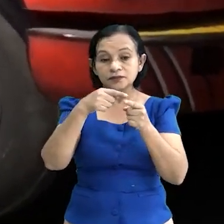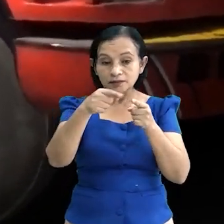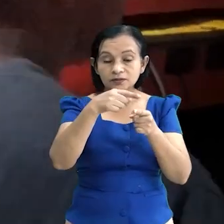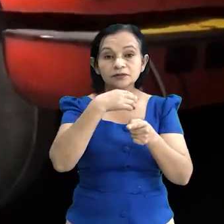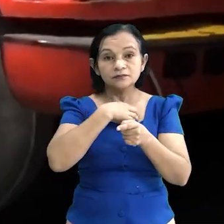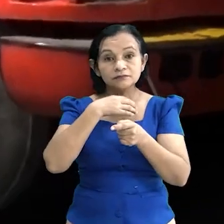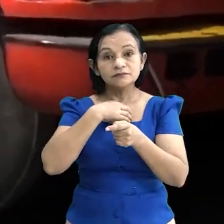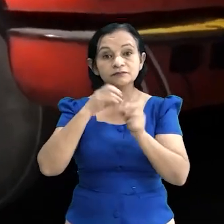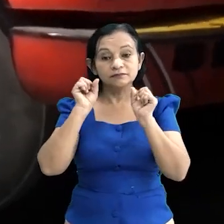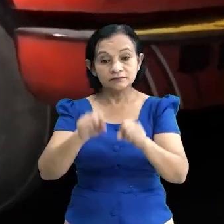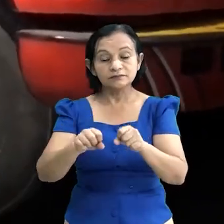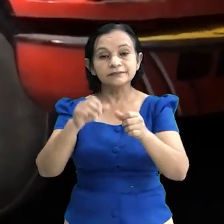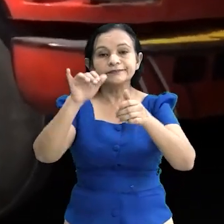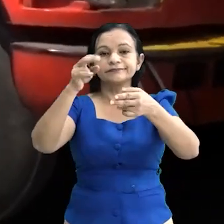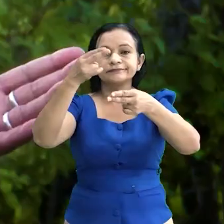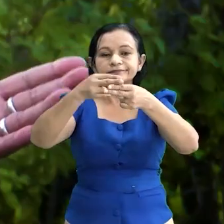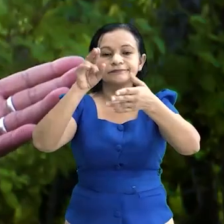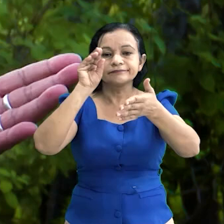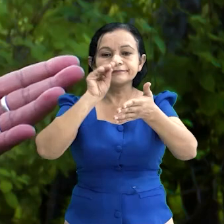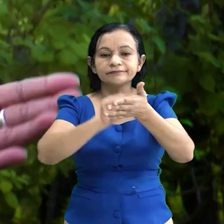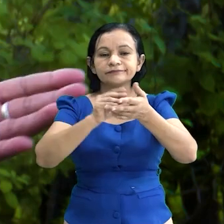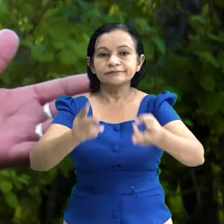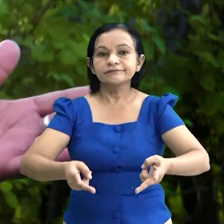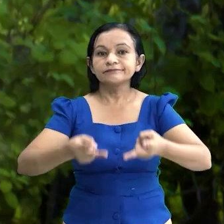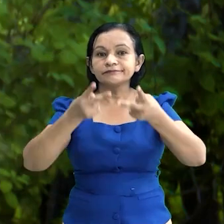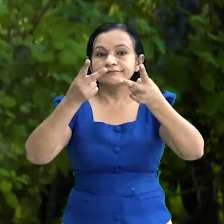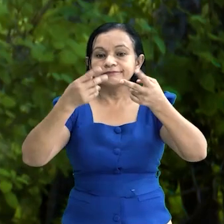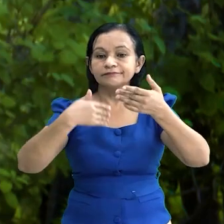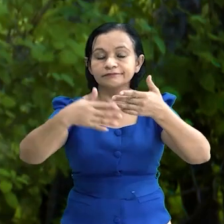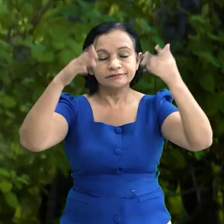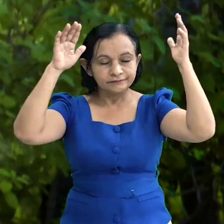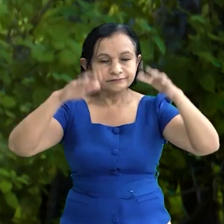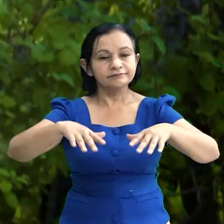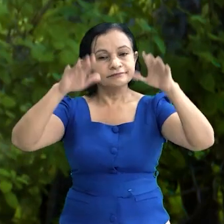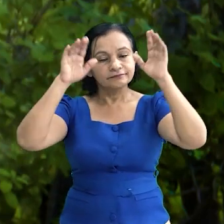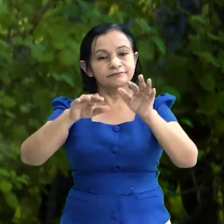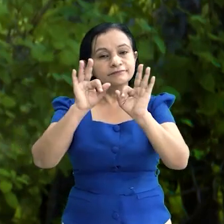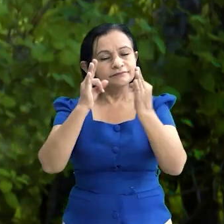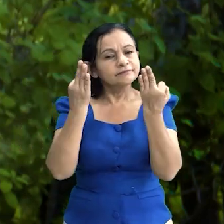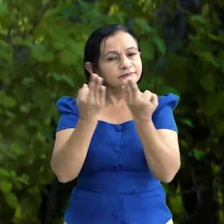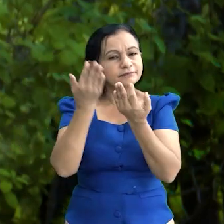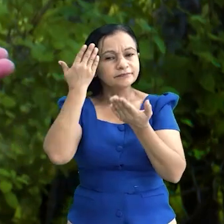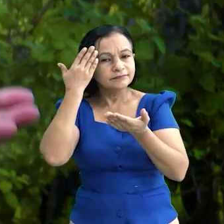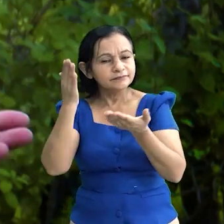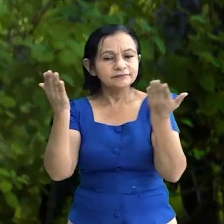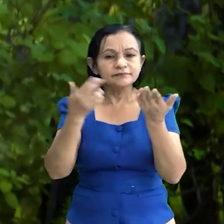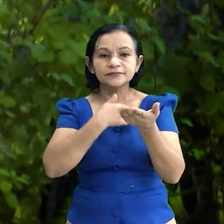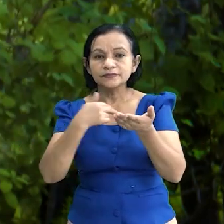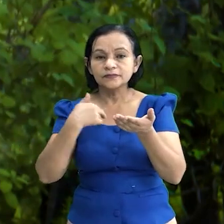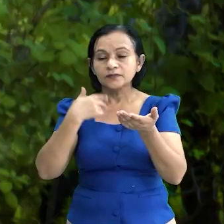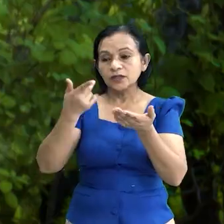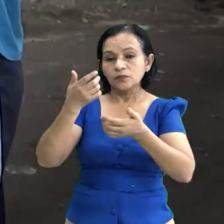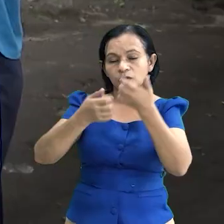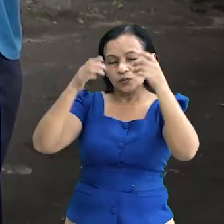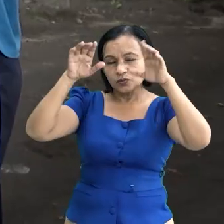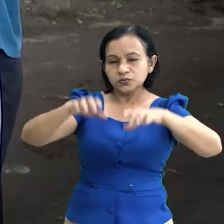municipio, lo quedó ya registrado para el resto de nuestras vidas, porque a todos los inviernos, porque ya las familias saben cómo, qué hacer en un